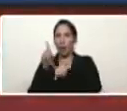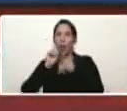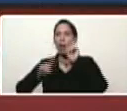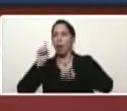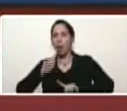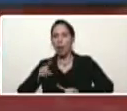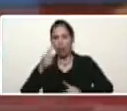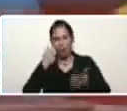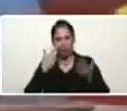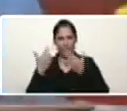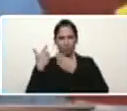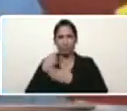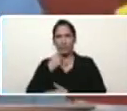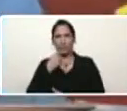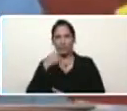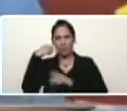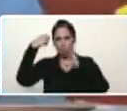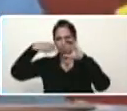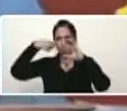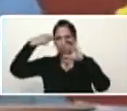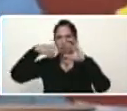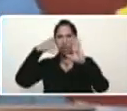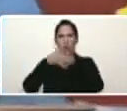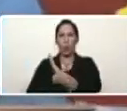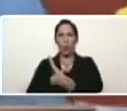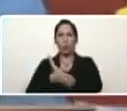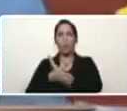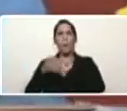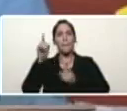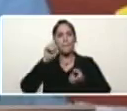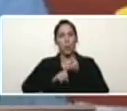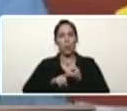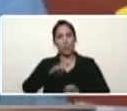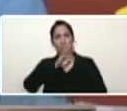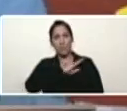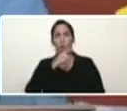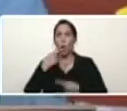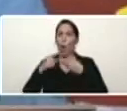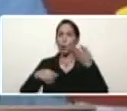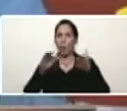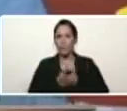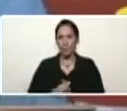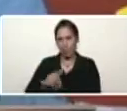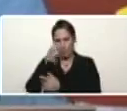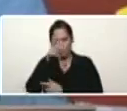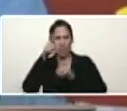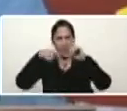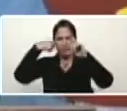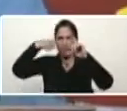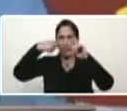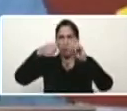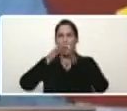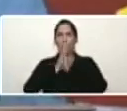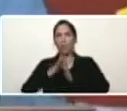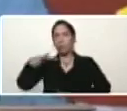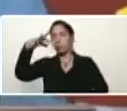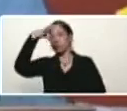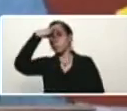Miren lo que dice él de Cilia, de mí y de otros compañeros. ¿Tienen el video? Mano en la